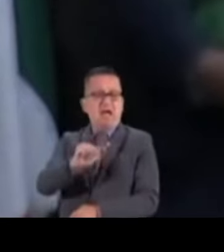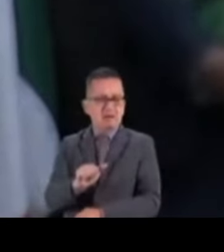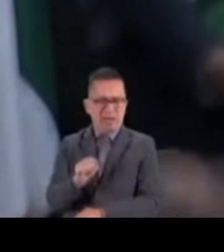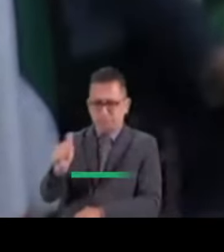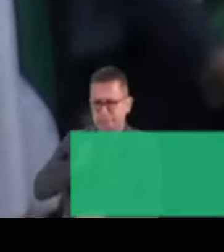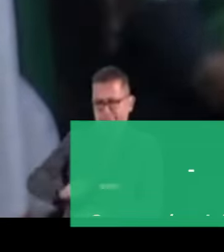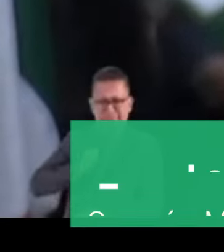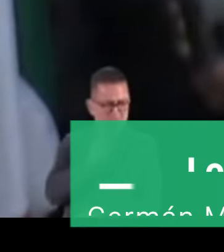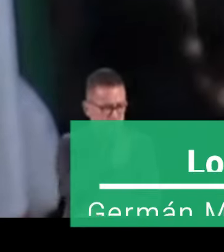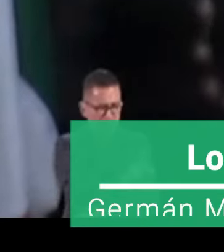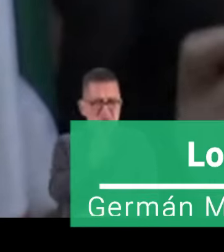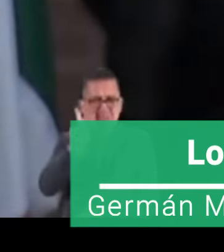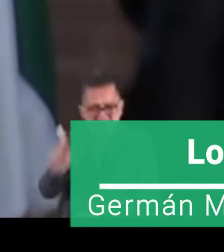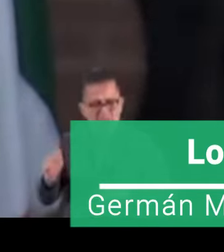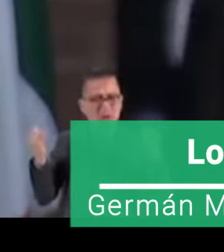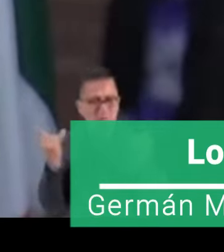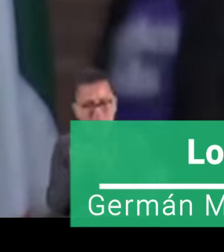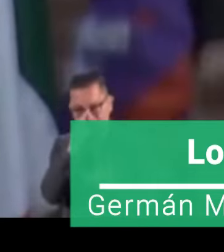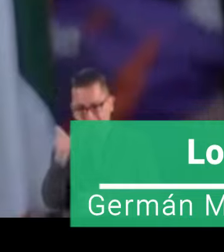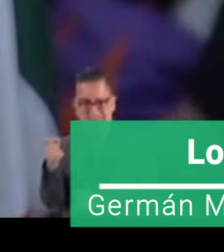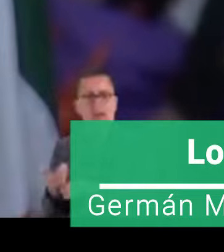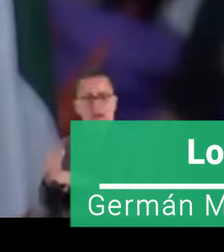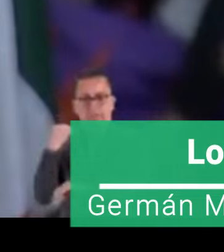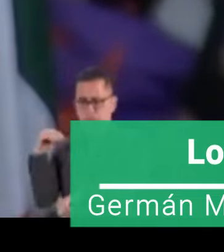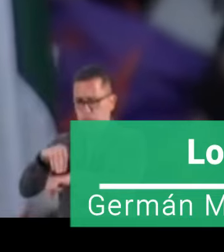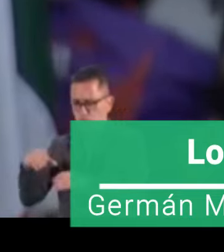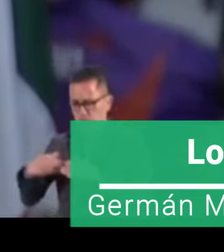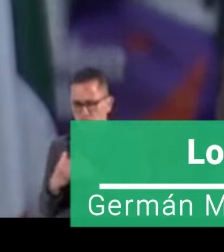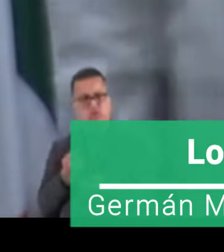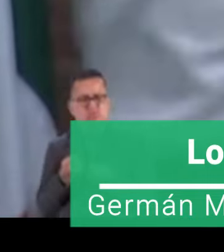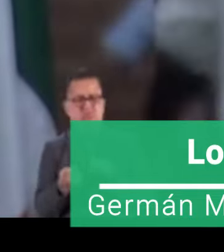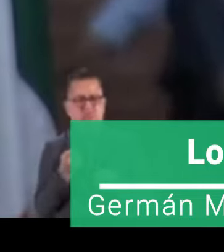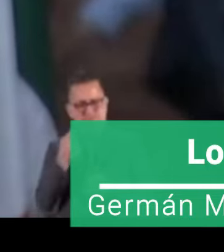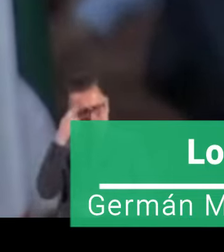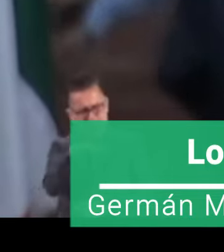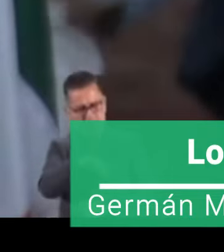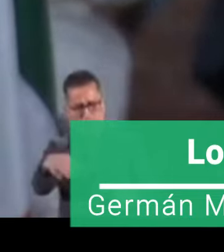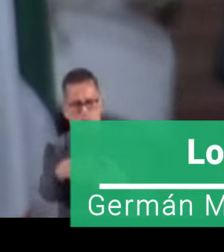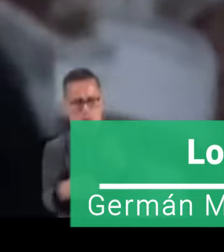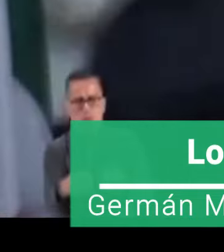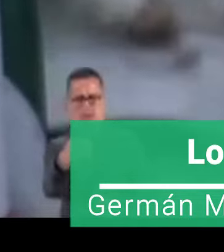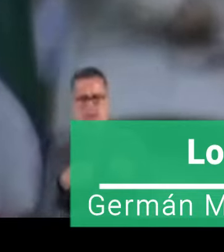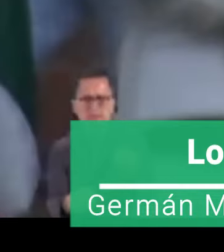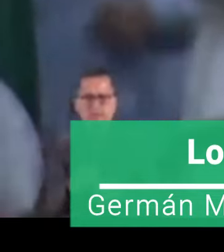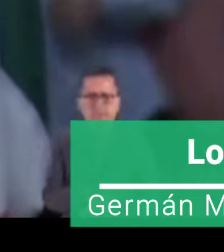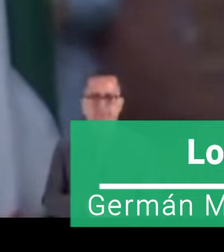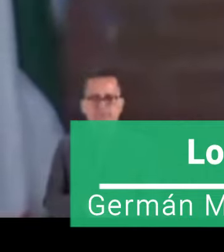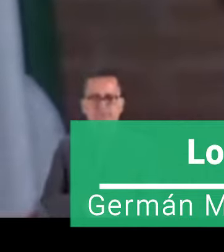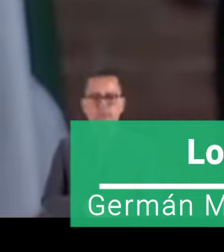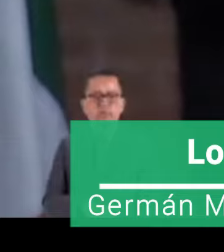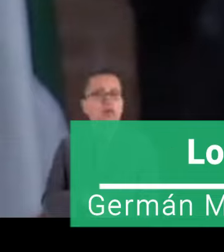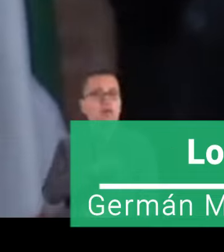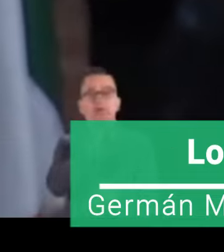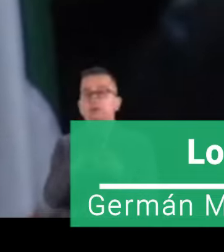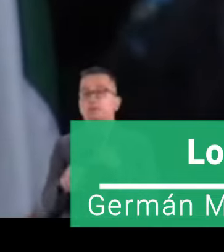Santana el que hizo un tribunal de disciplina judicial. Y finalmente, algo que no se merecen